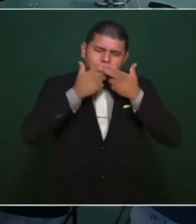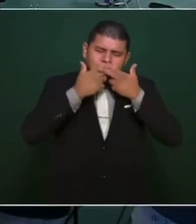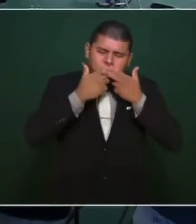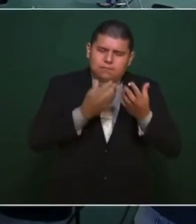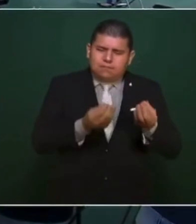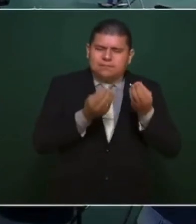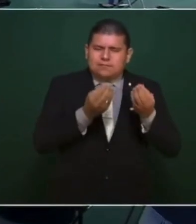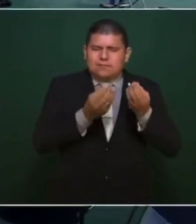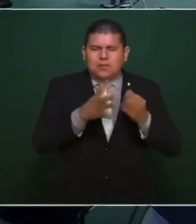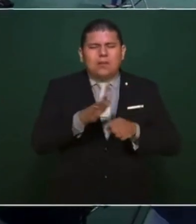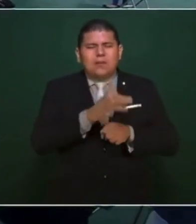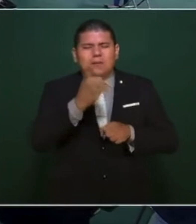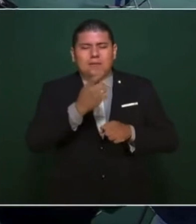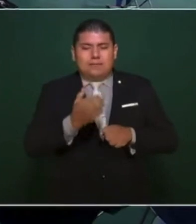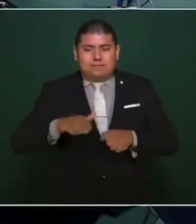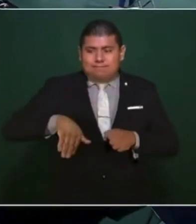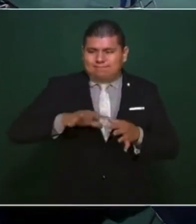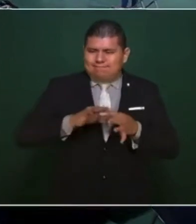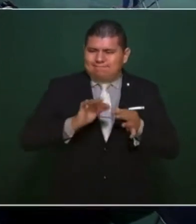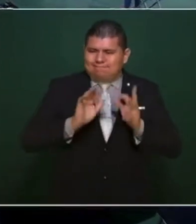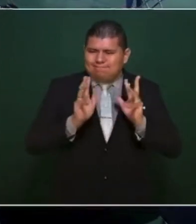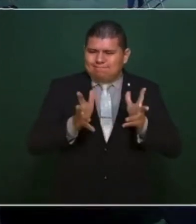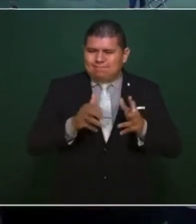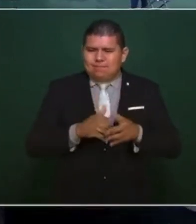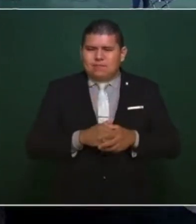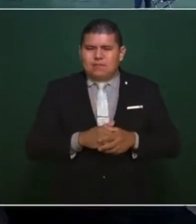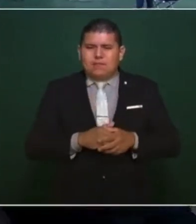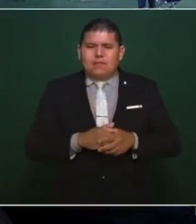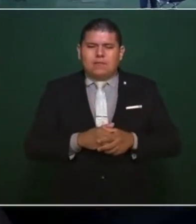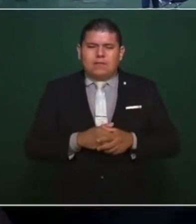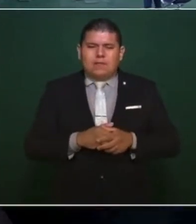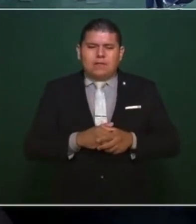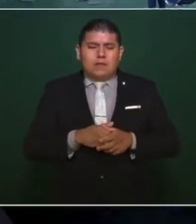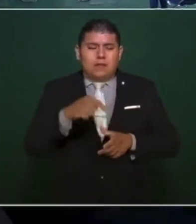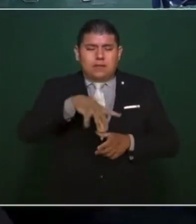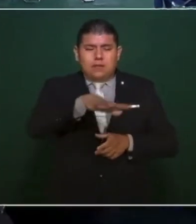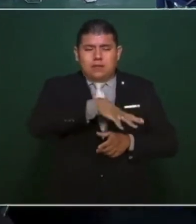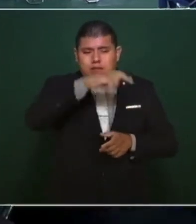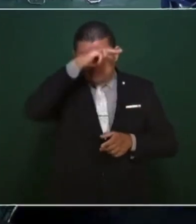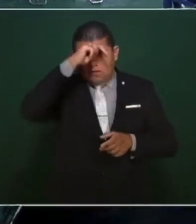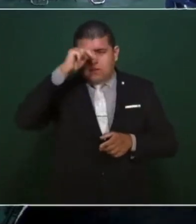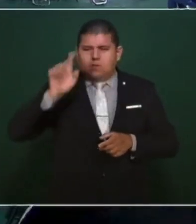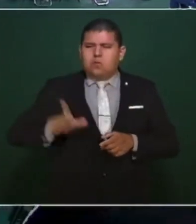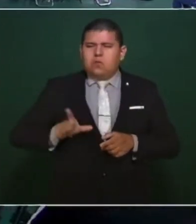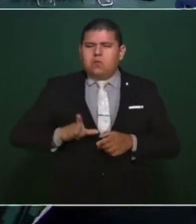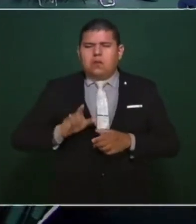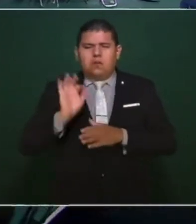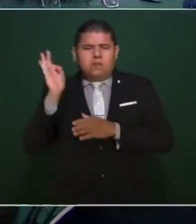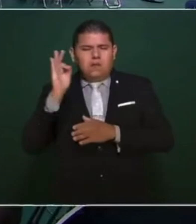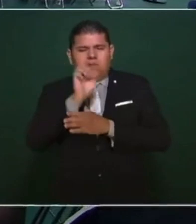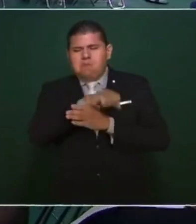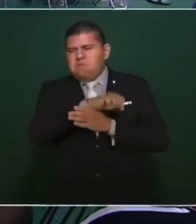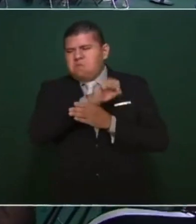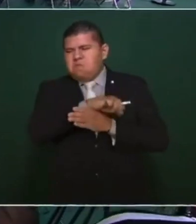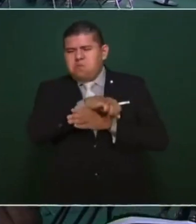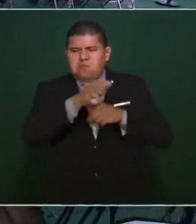porque ya lo dije, durante mucho tiempo se marginó a Nayarit.